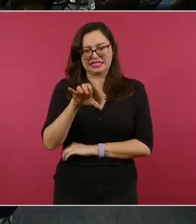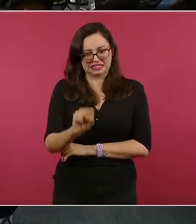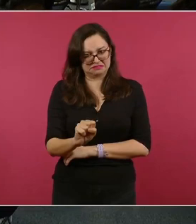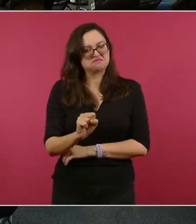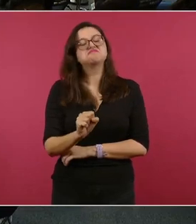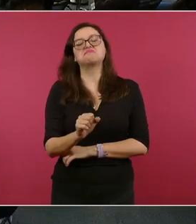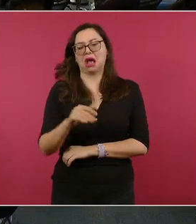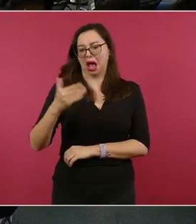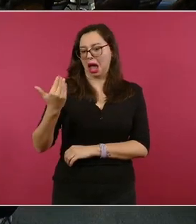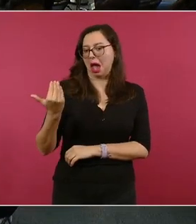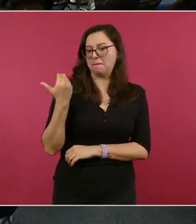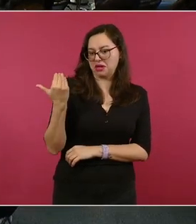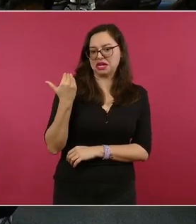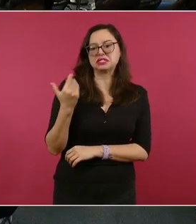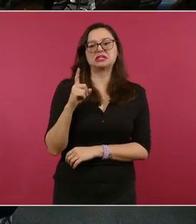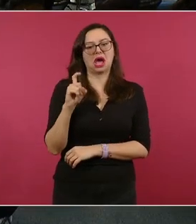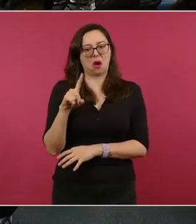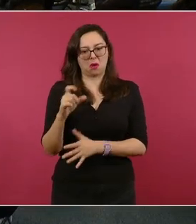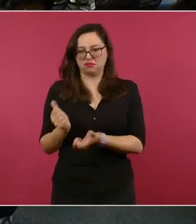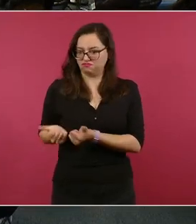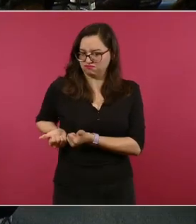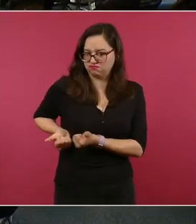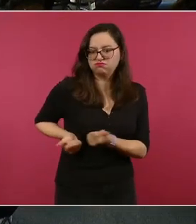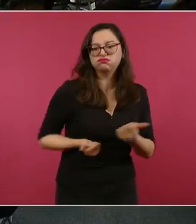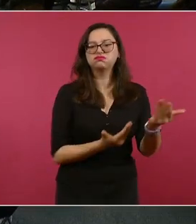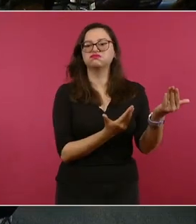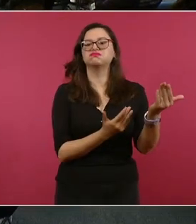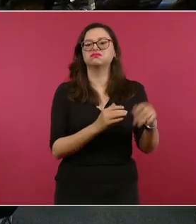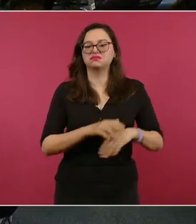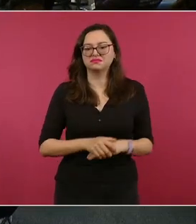Acabamos de hacer un acueducto